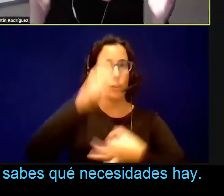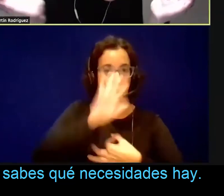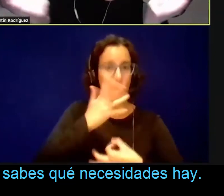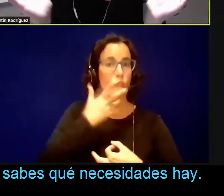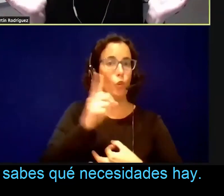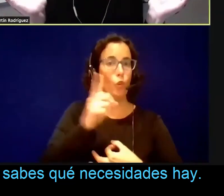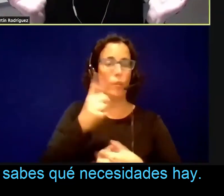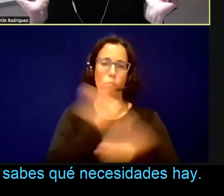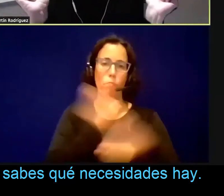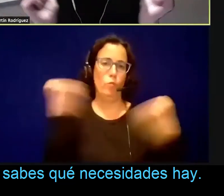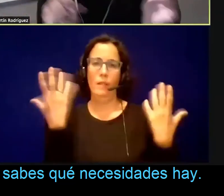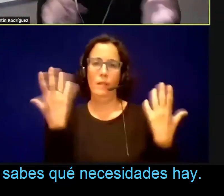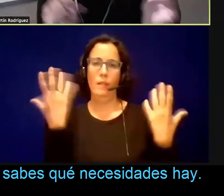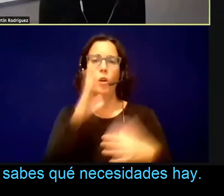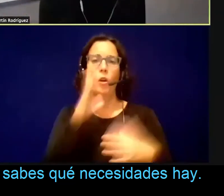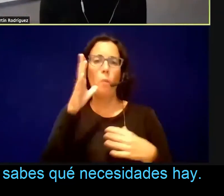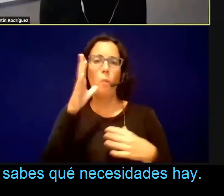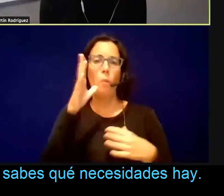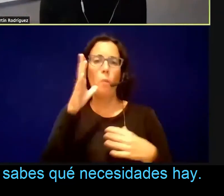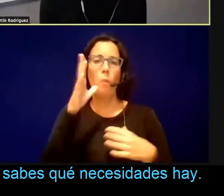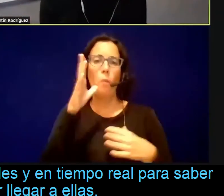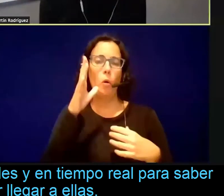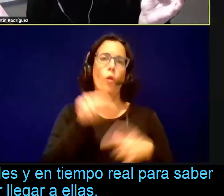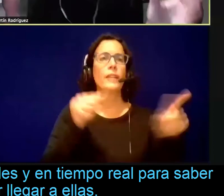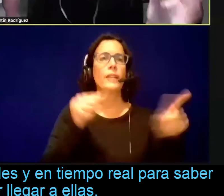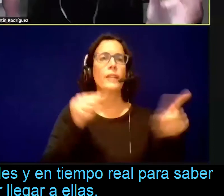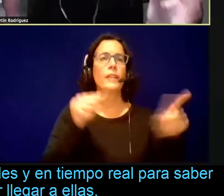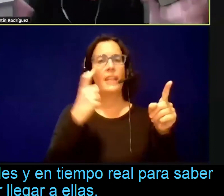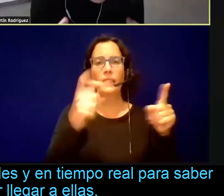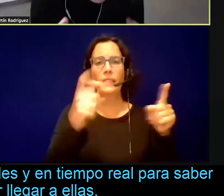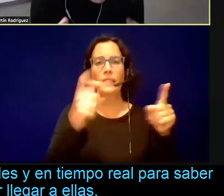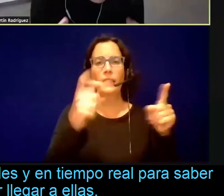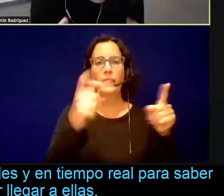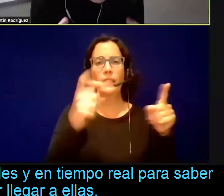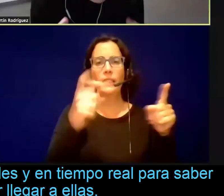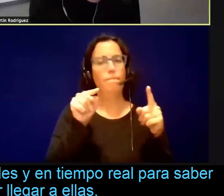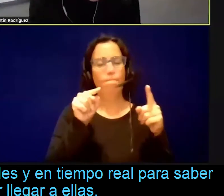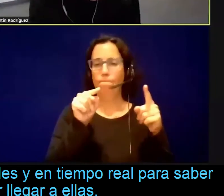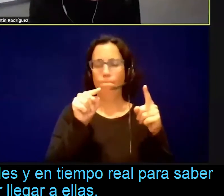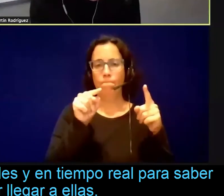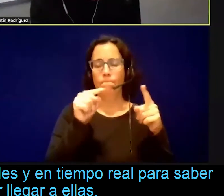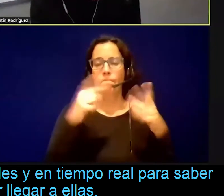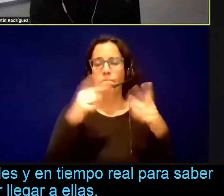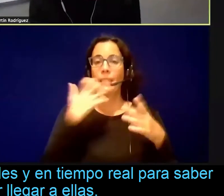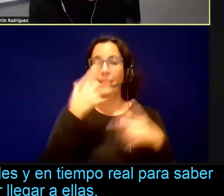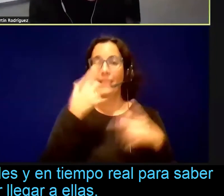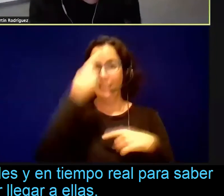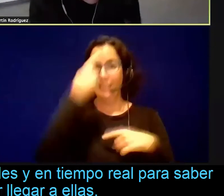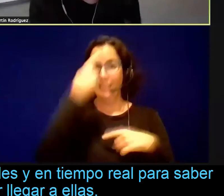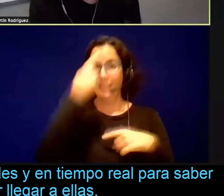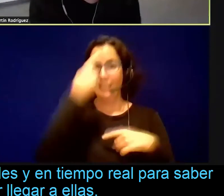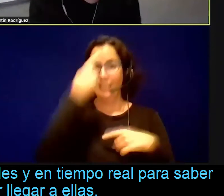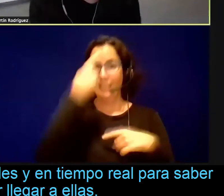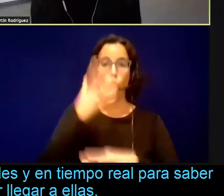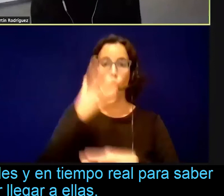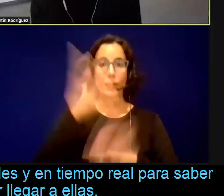sí, estos necesitan no sé cuántos, aquí viven no sé... Es más fácil, manejando los datos reales y en tiempo real, hoy